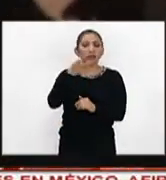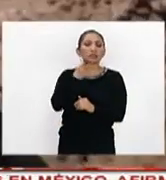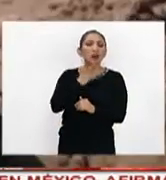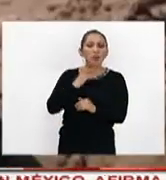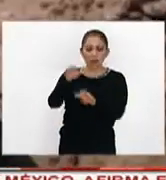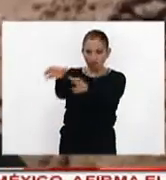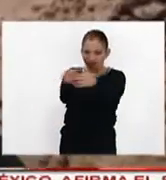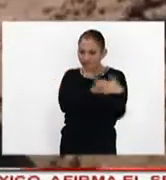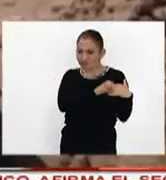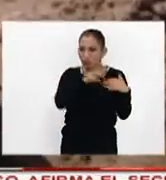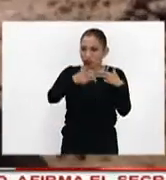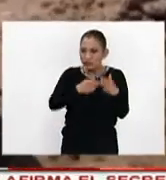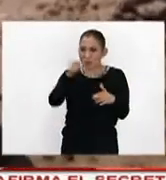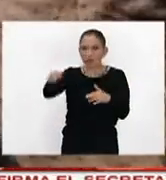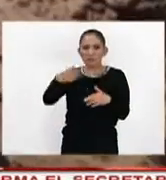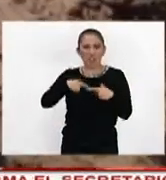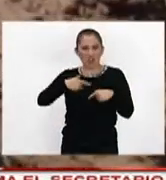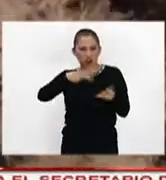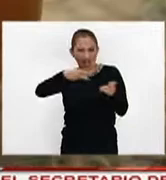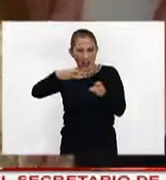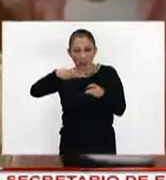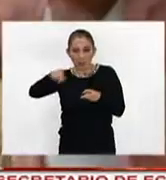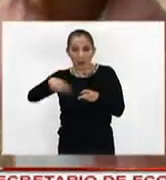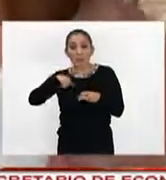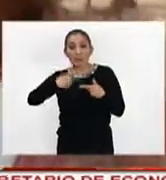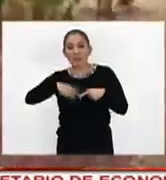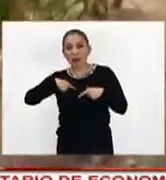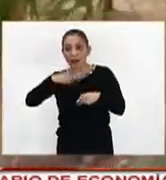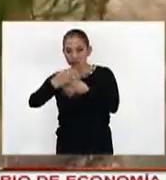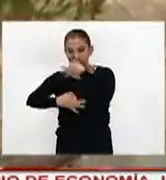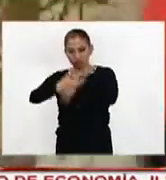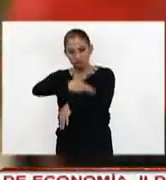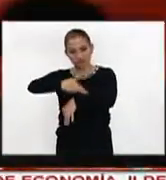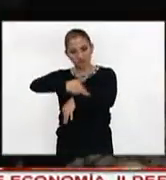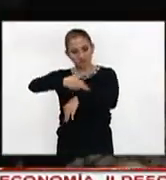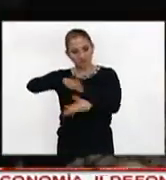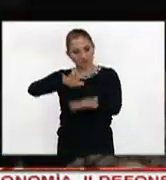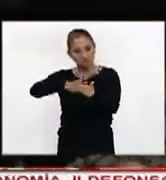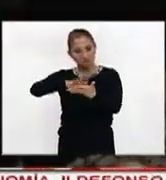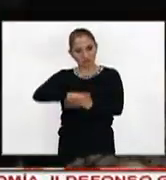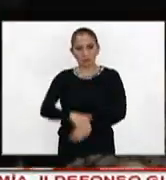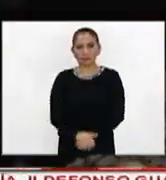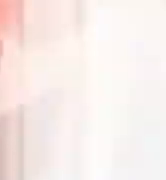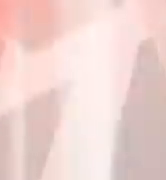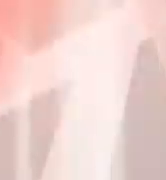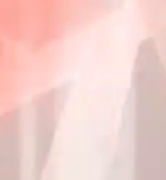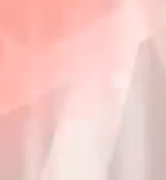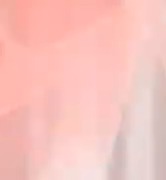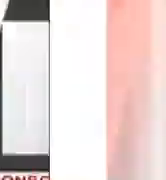combustible decomisado a los huachicoleros y de personas vinculadas a proceso penal.